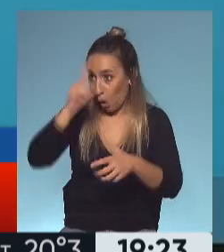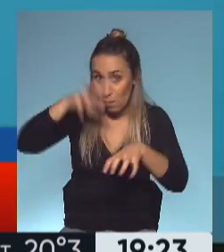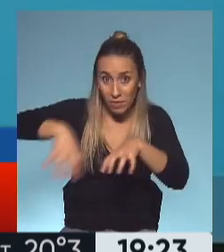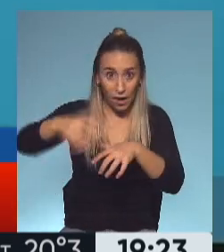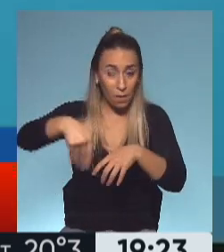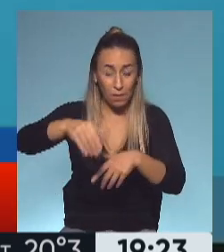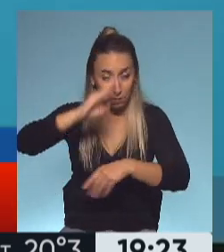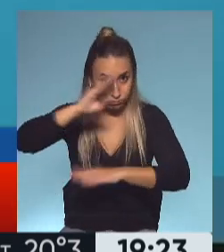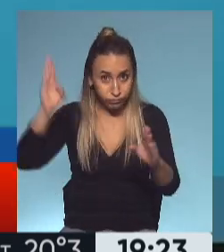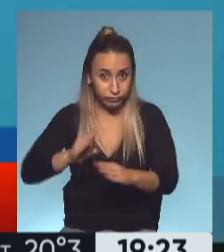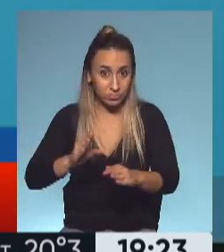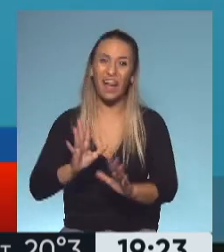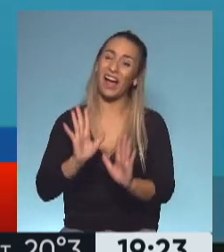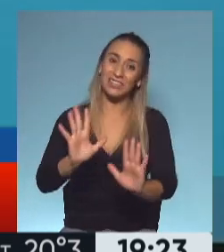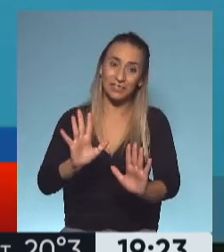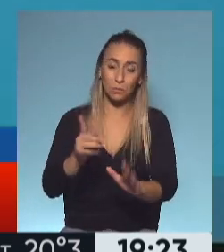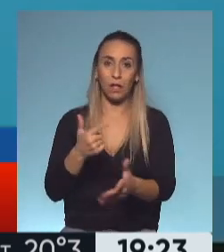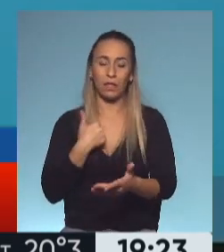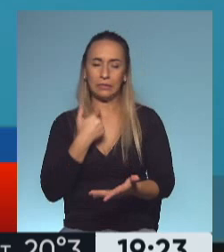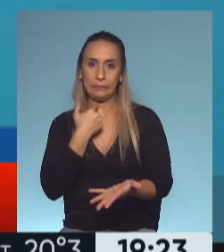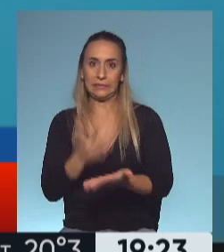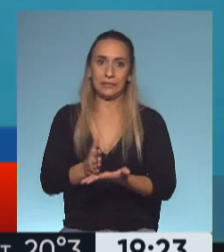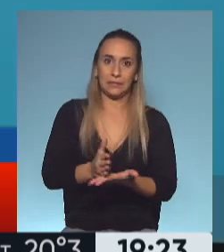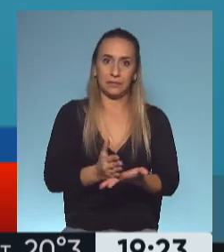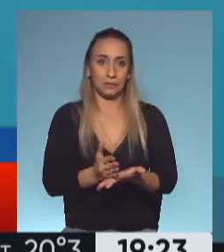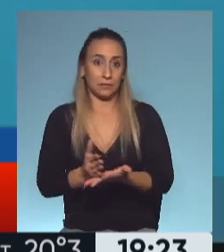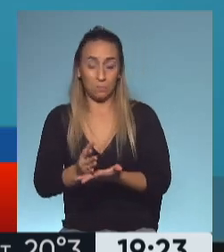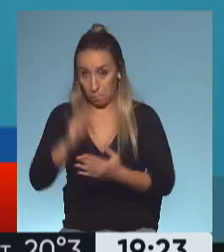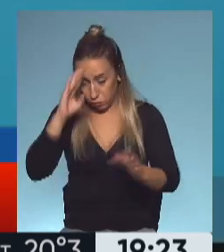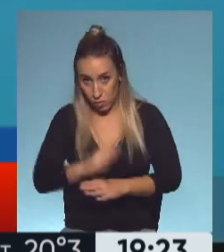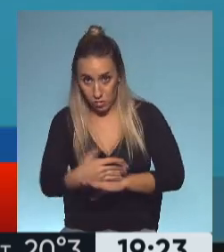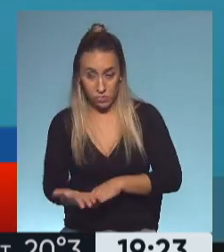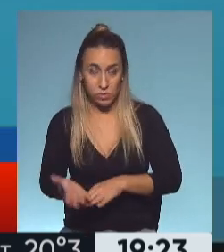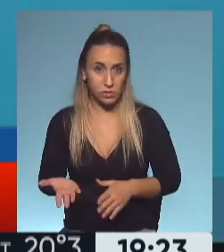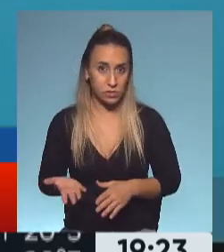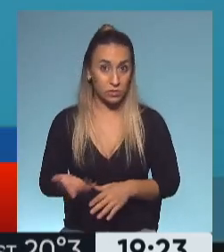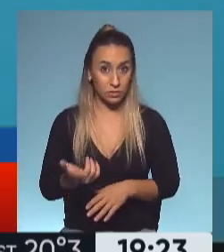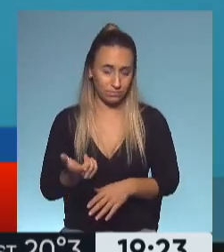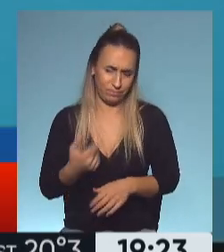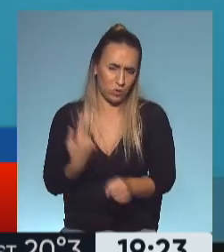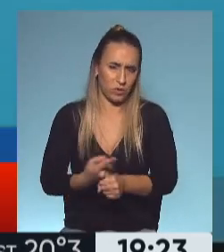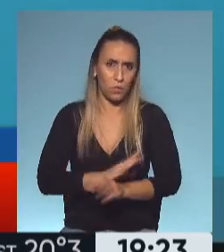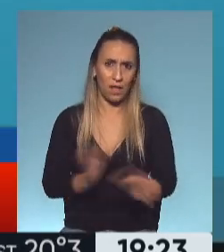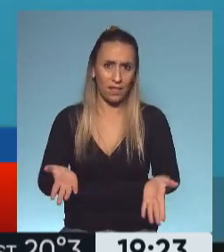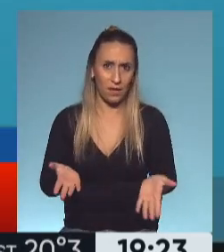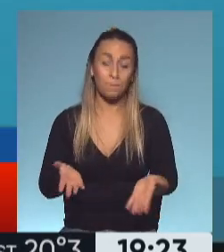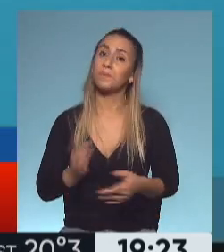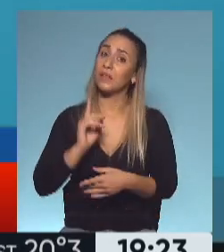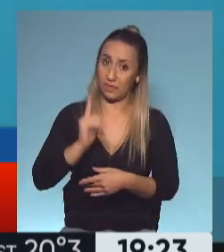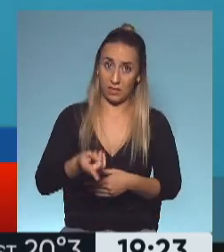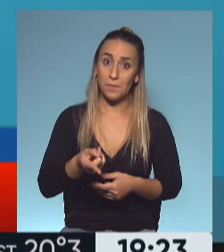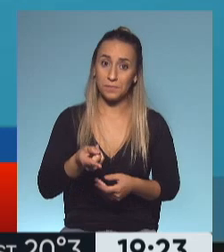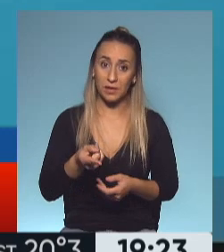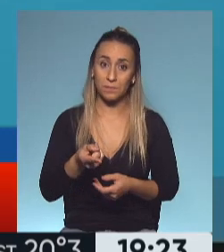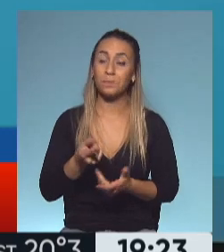No podemos vivir al borde del colapso. Pero también porque el sistema ese